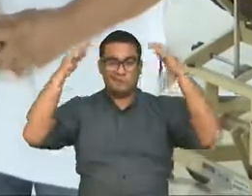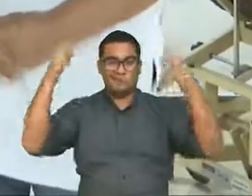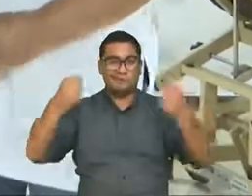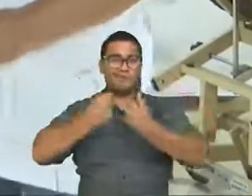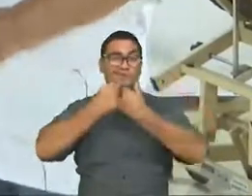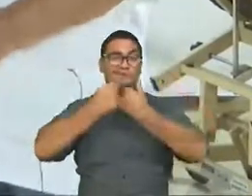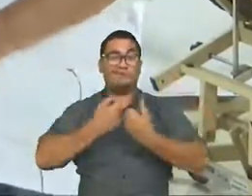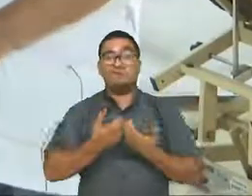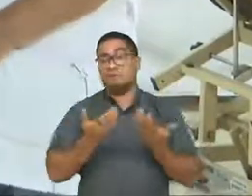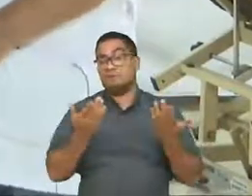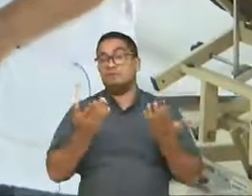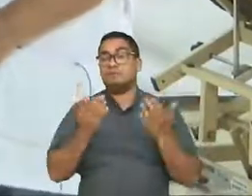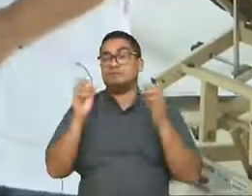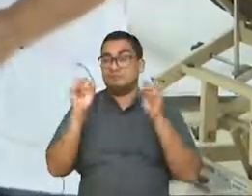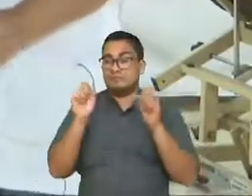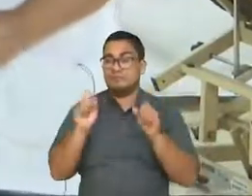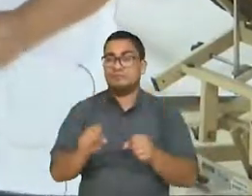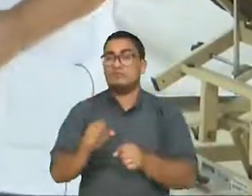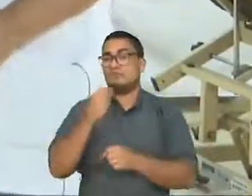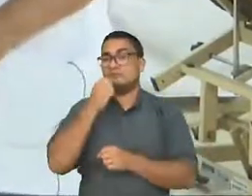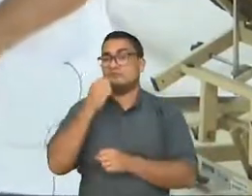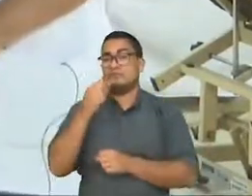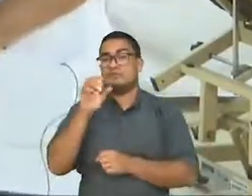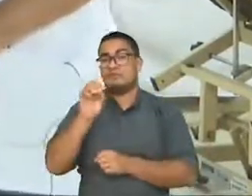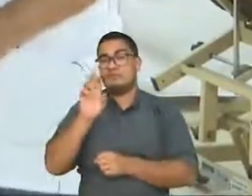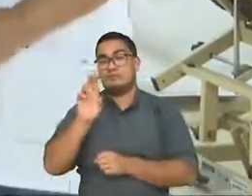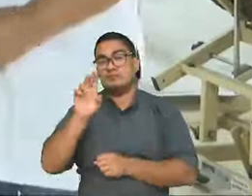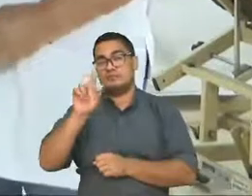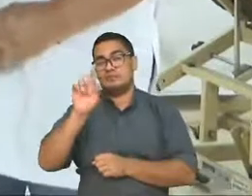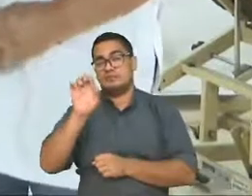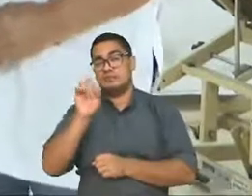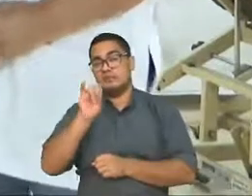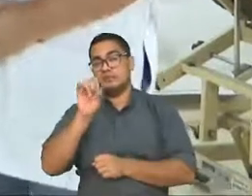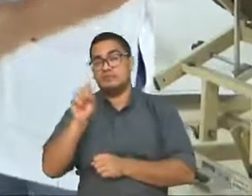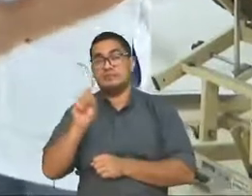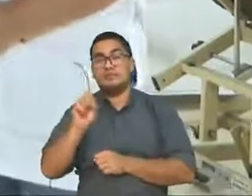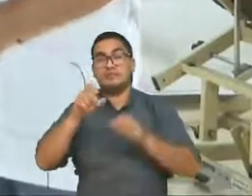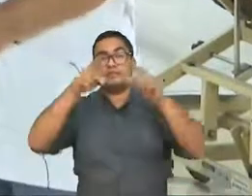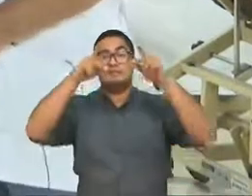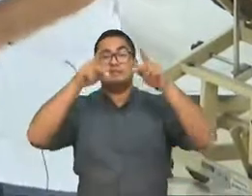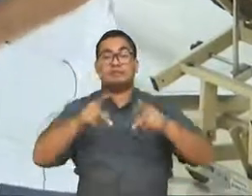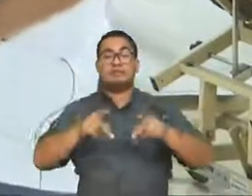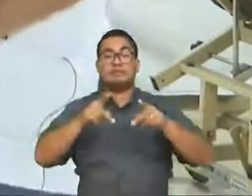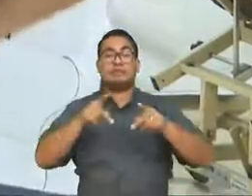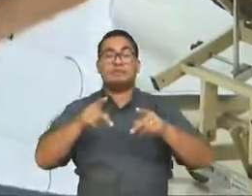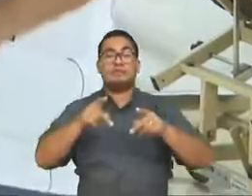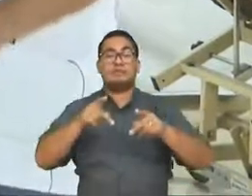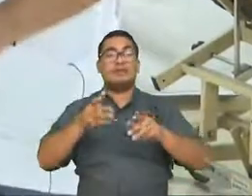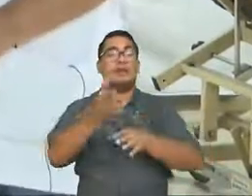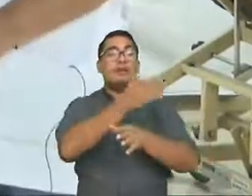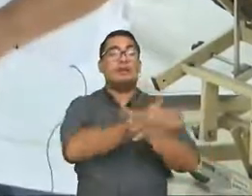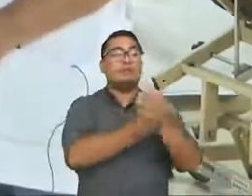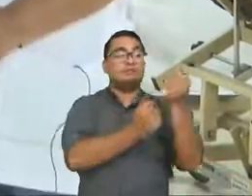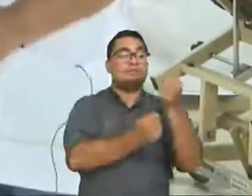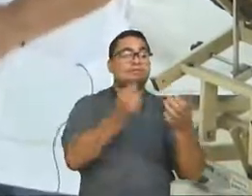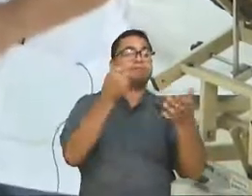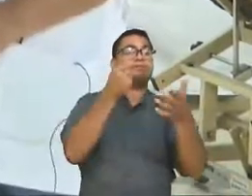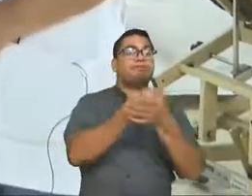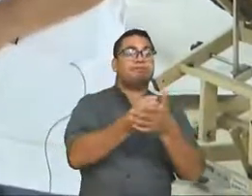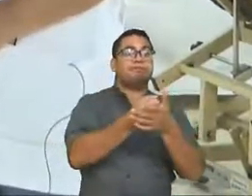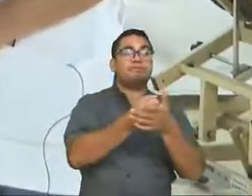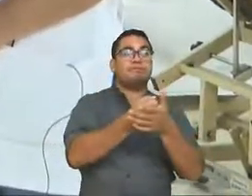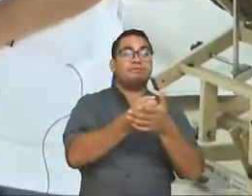También lo podemos poner una órtesis en un paciente que ha sufrido un accidente y ha quedado con una paraparesia. Esto significa que el paciente